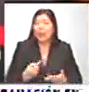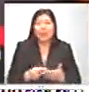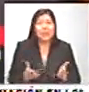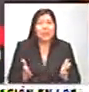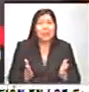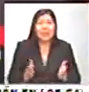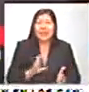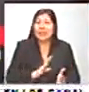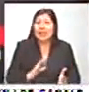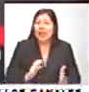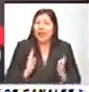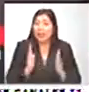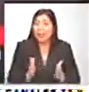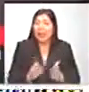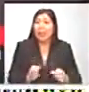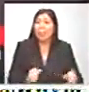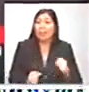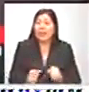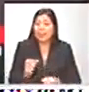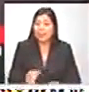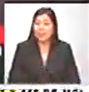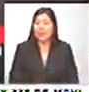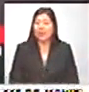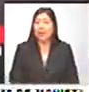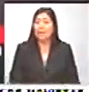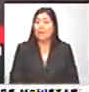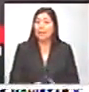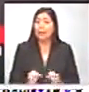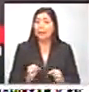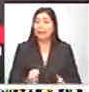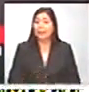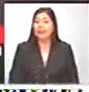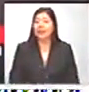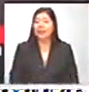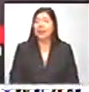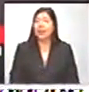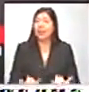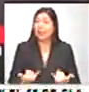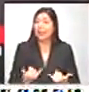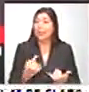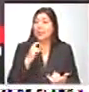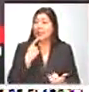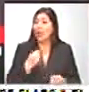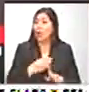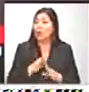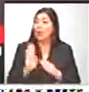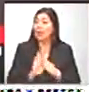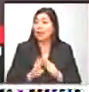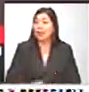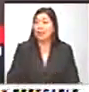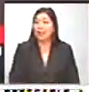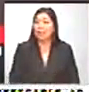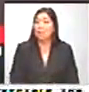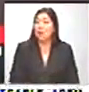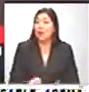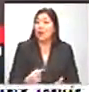necesidad del Estado atender el derecho de los consumidores y resguardar y que estos derechos sean de alguna manera garantizados,